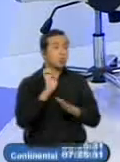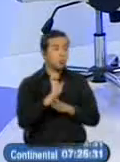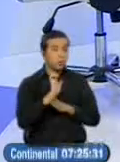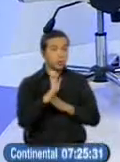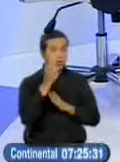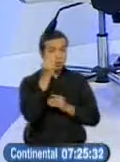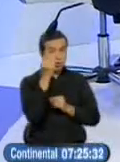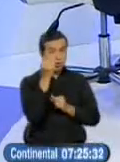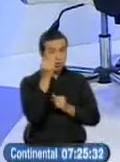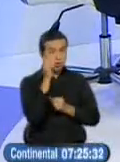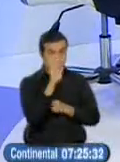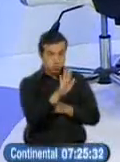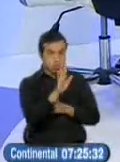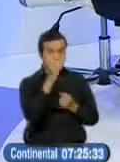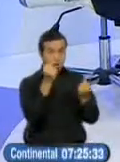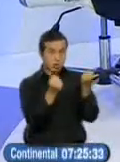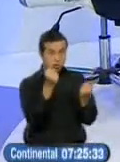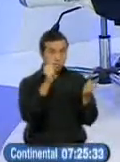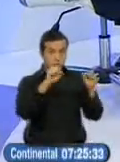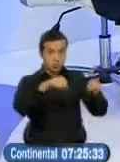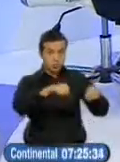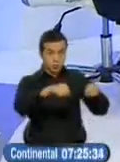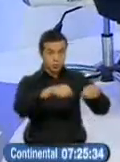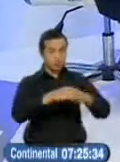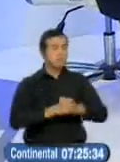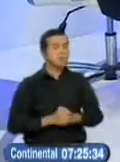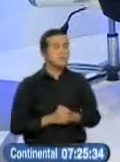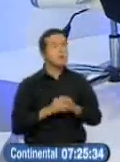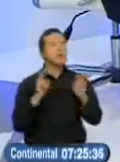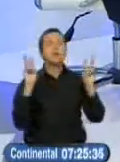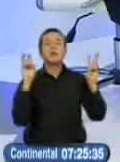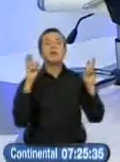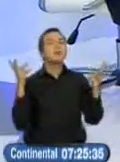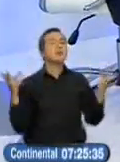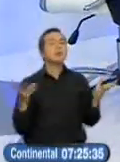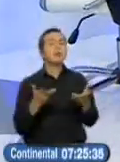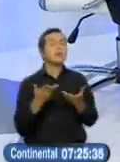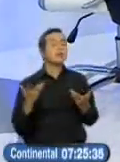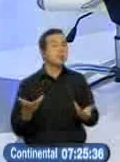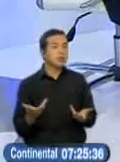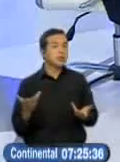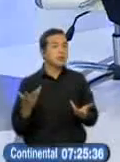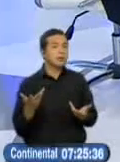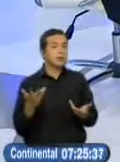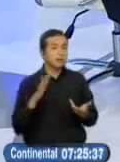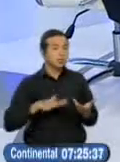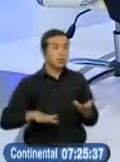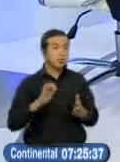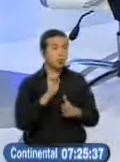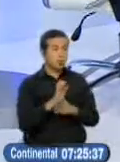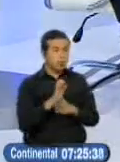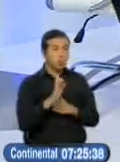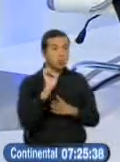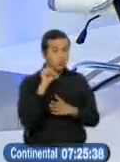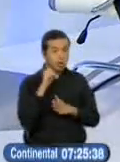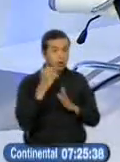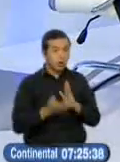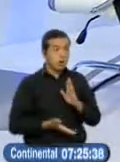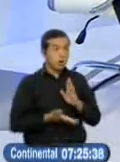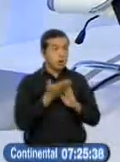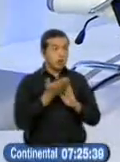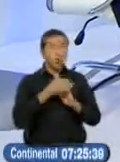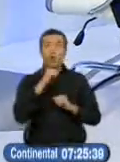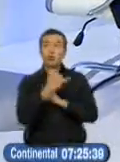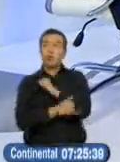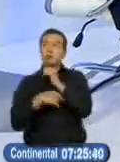rubros, de tu sector, autos y motos, dentro de lo que es el tema del mercado local y cuánto pudiese sustituir en